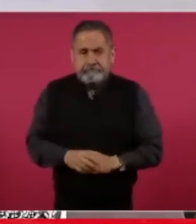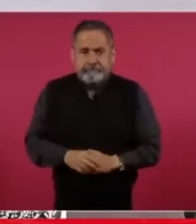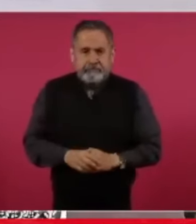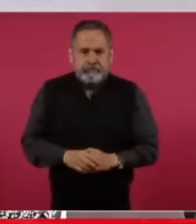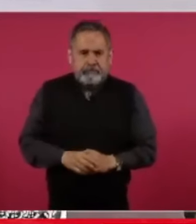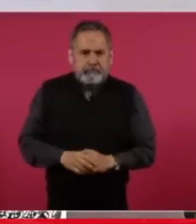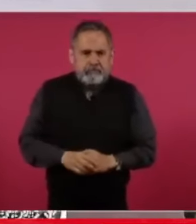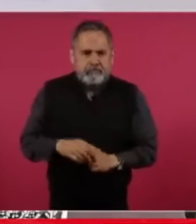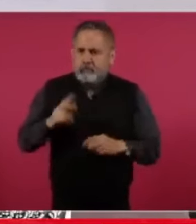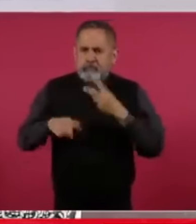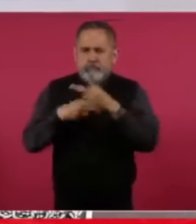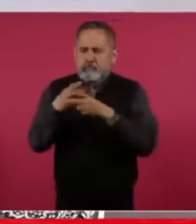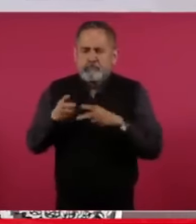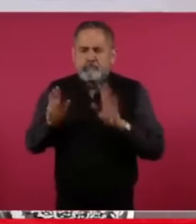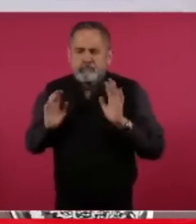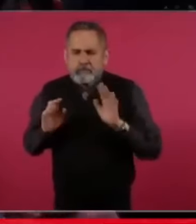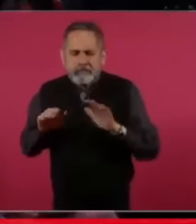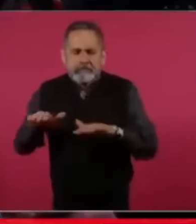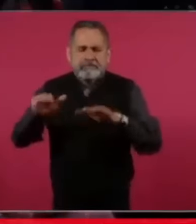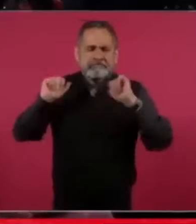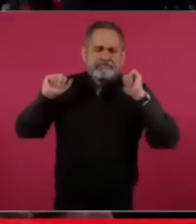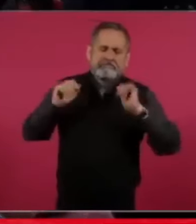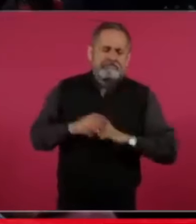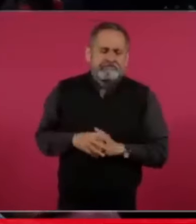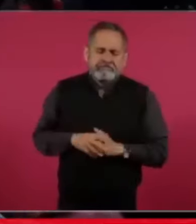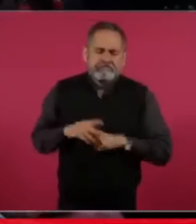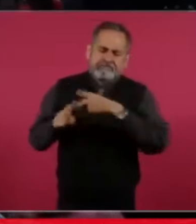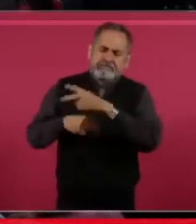Y no vamos a participar porque